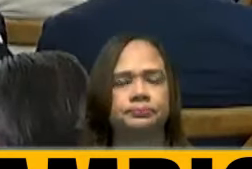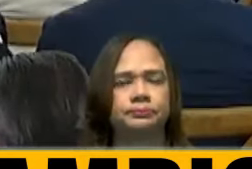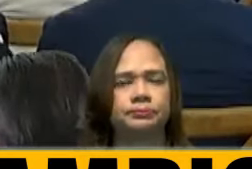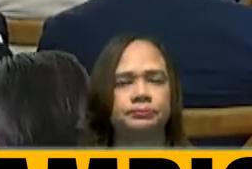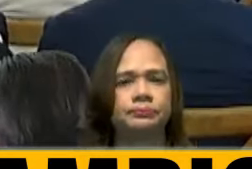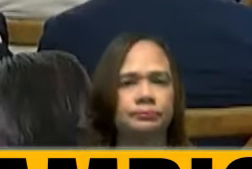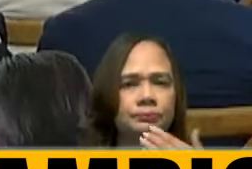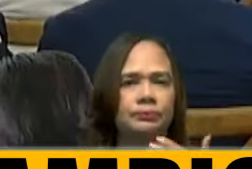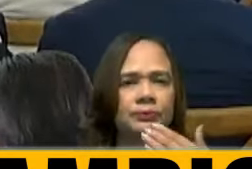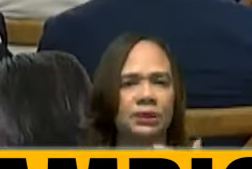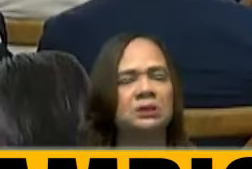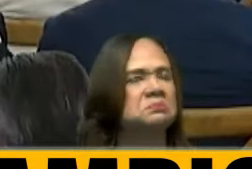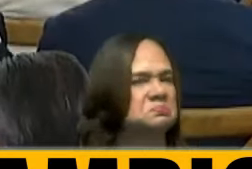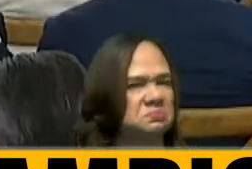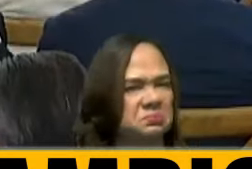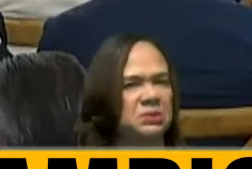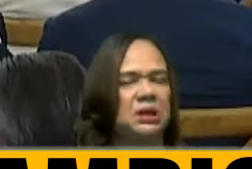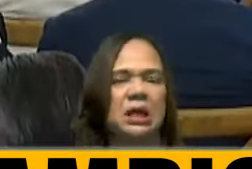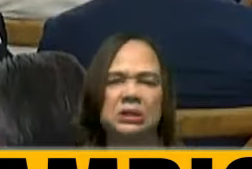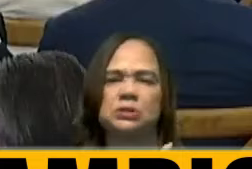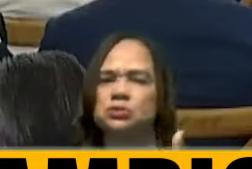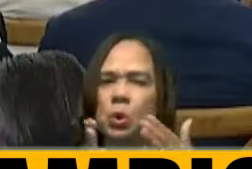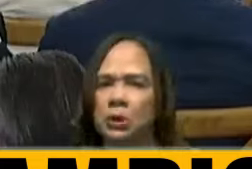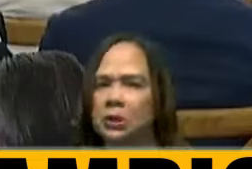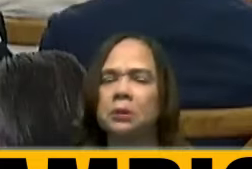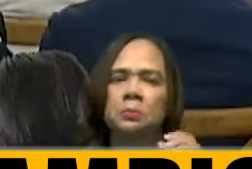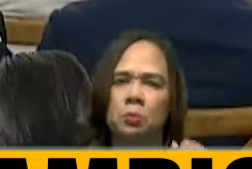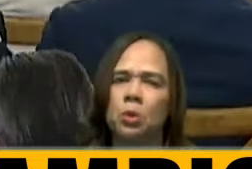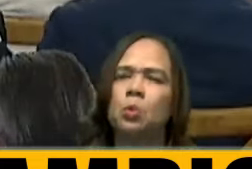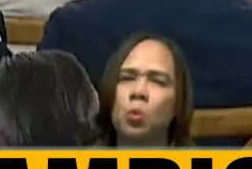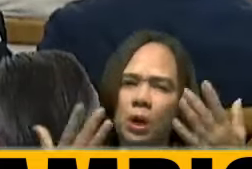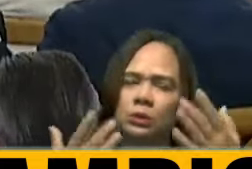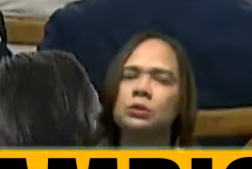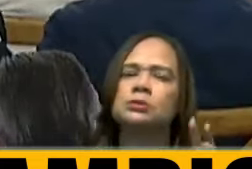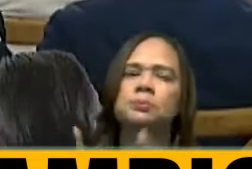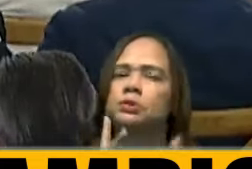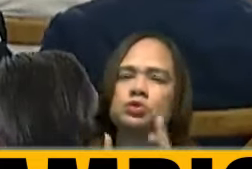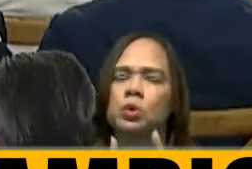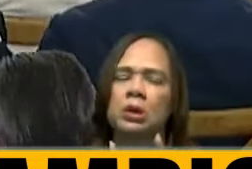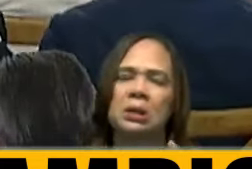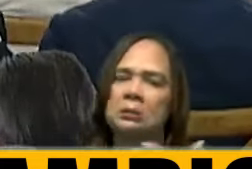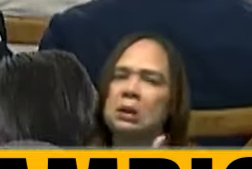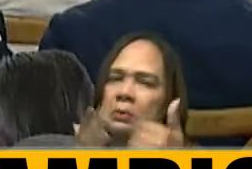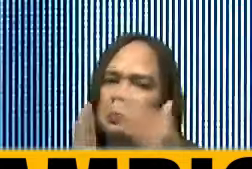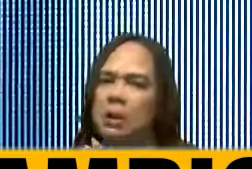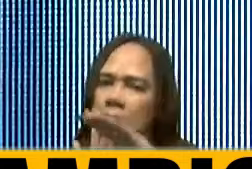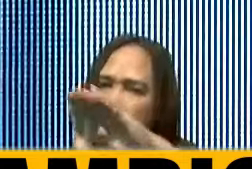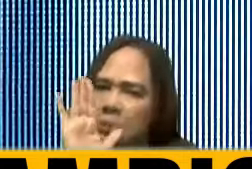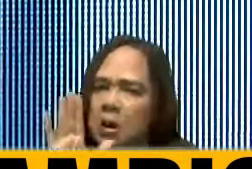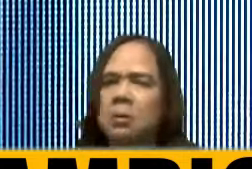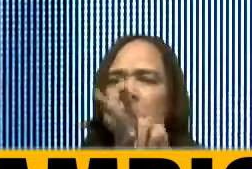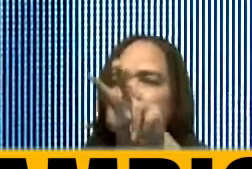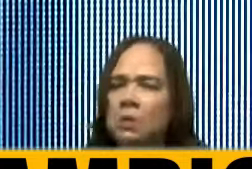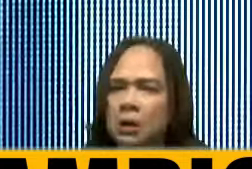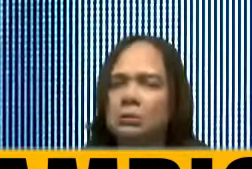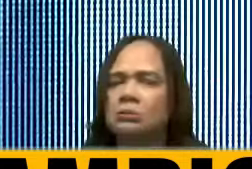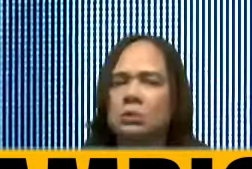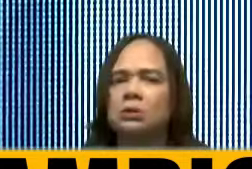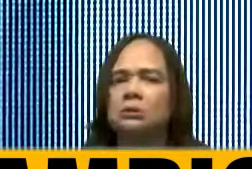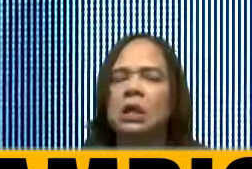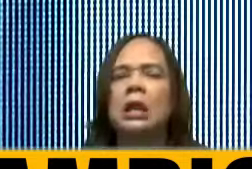Gracias Alberto eso está en la tesorería o sea se pueden saber cuántos empleados públicos está en la tesorería está en otras de de